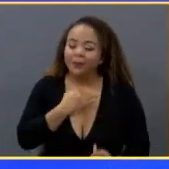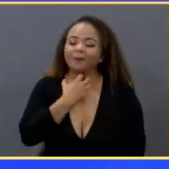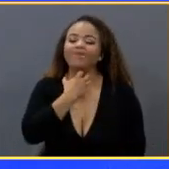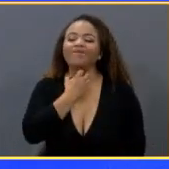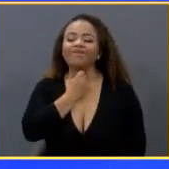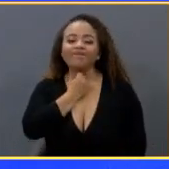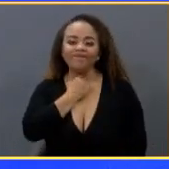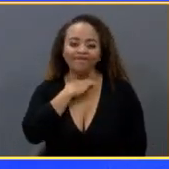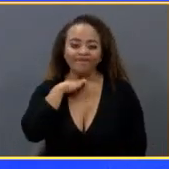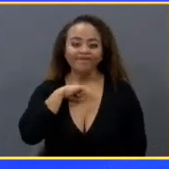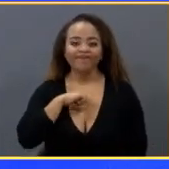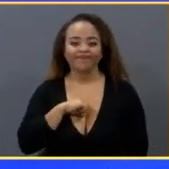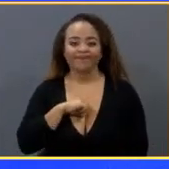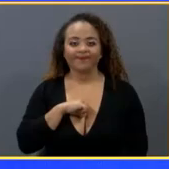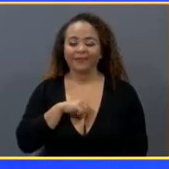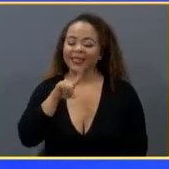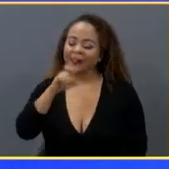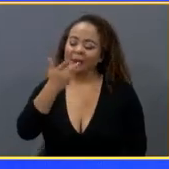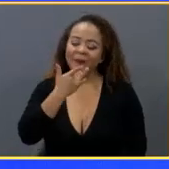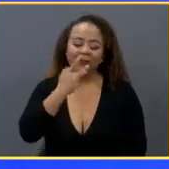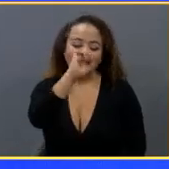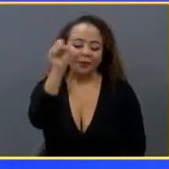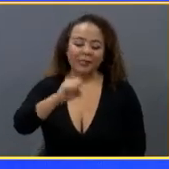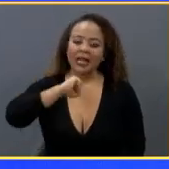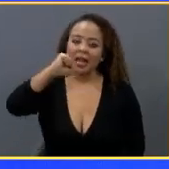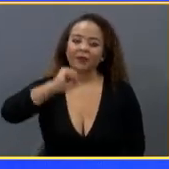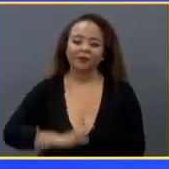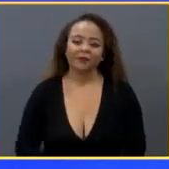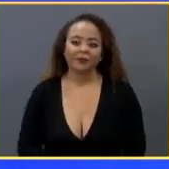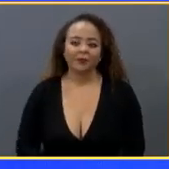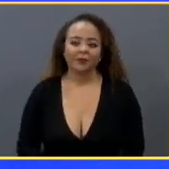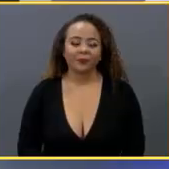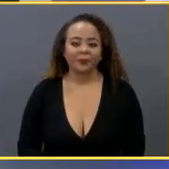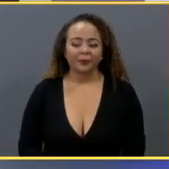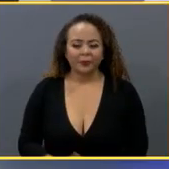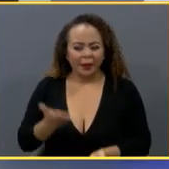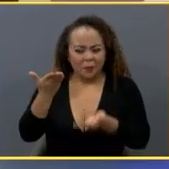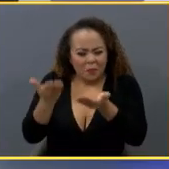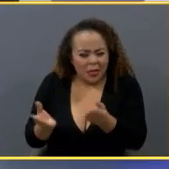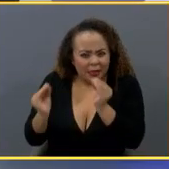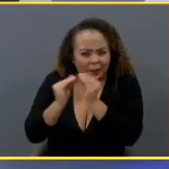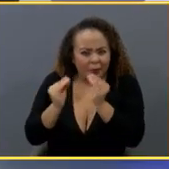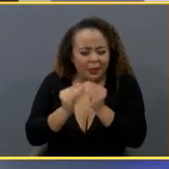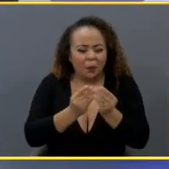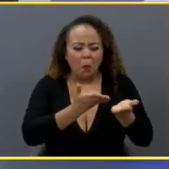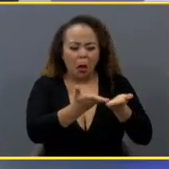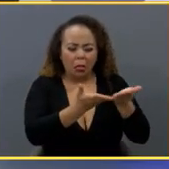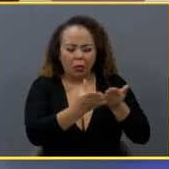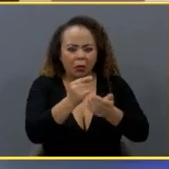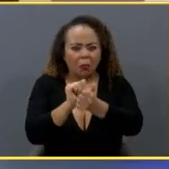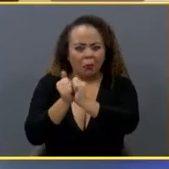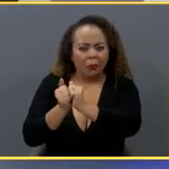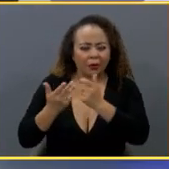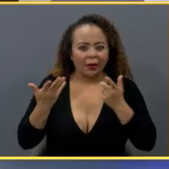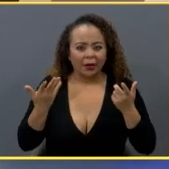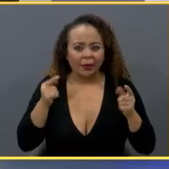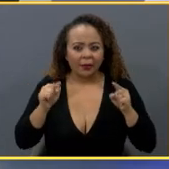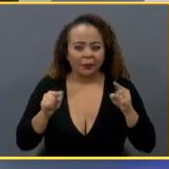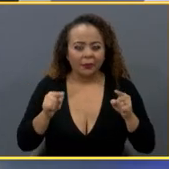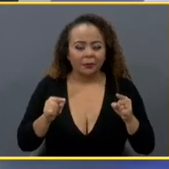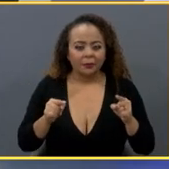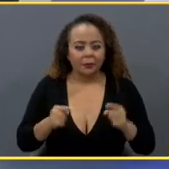grueso, debería preferir que Saprissa quede campeón. ¿Qué pesa más, la parte mediática o la parte deportiva? ¿En qué?